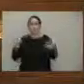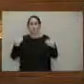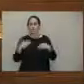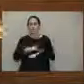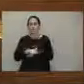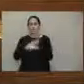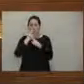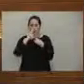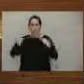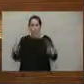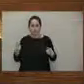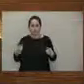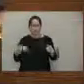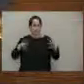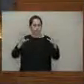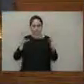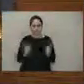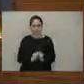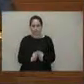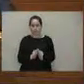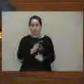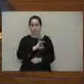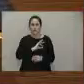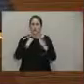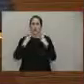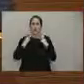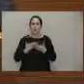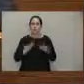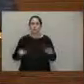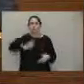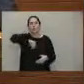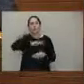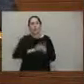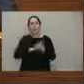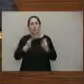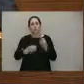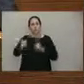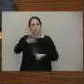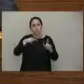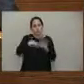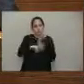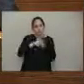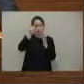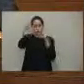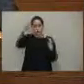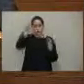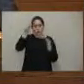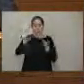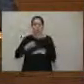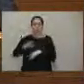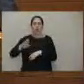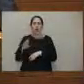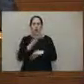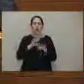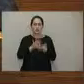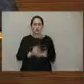pública. En definitiva, señorías, de lo que estamos hablando es de problemas de gestión muy concretos que afectan al servicio que se presta